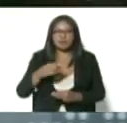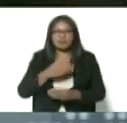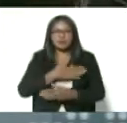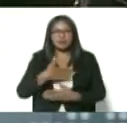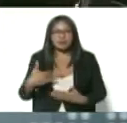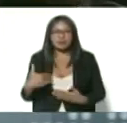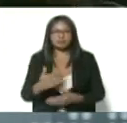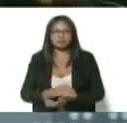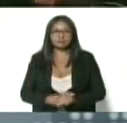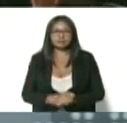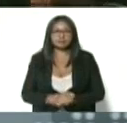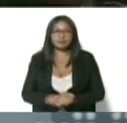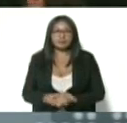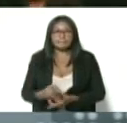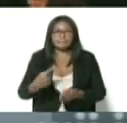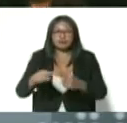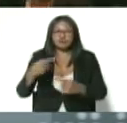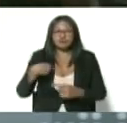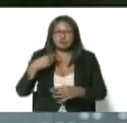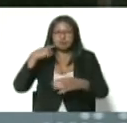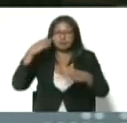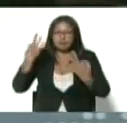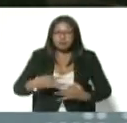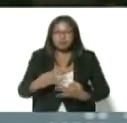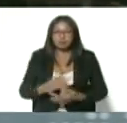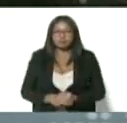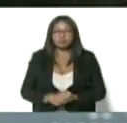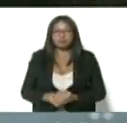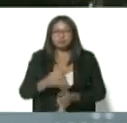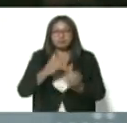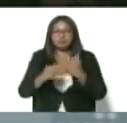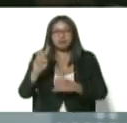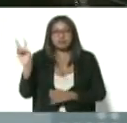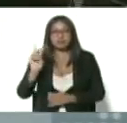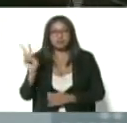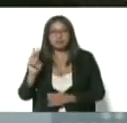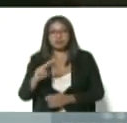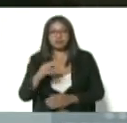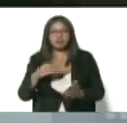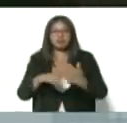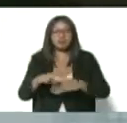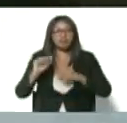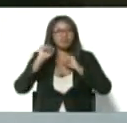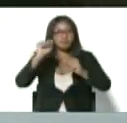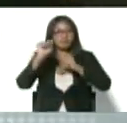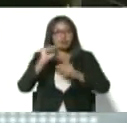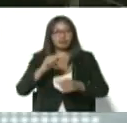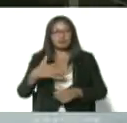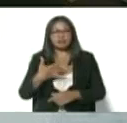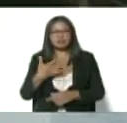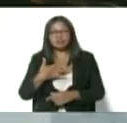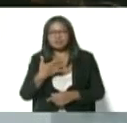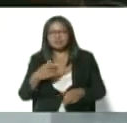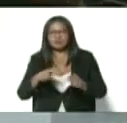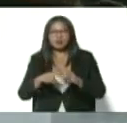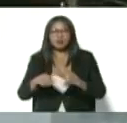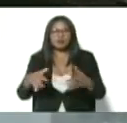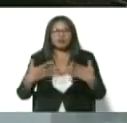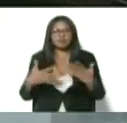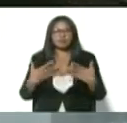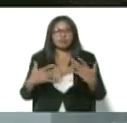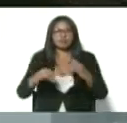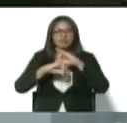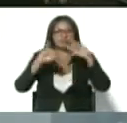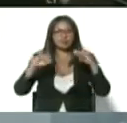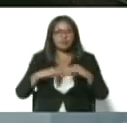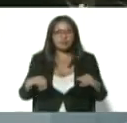y estoy seguro que al final venezuela es la que va a triunfar debe ser la que va a sentir alegre feliz de